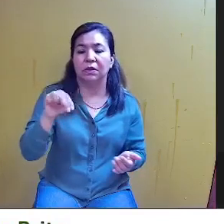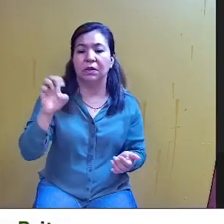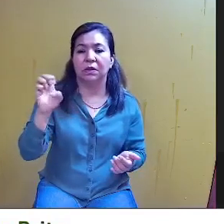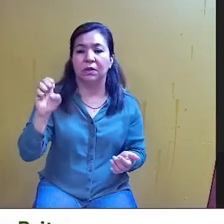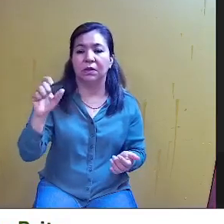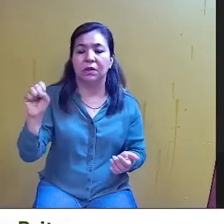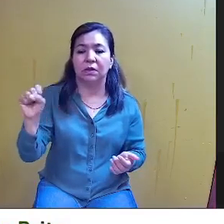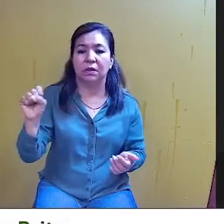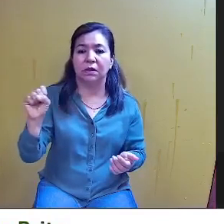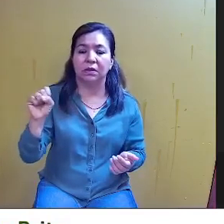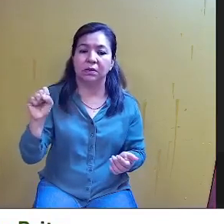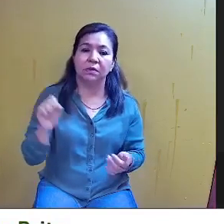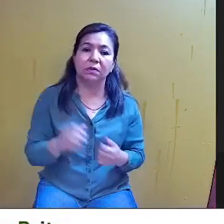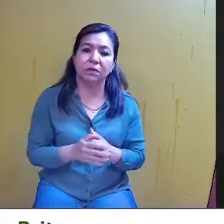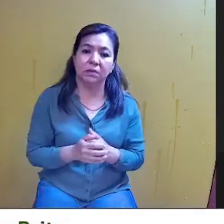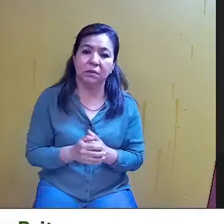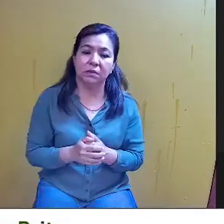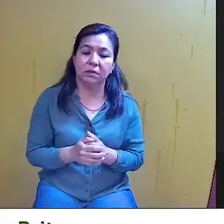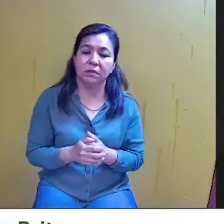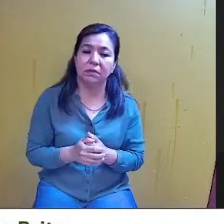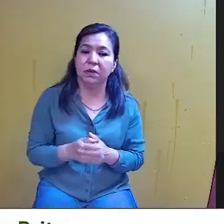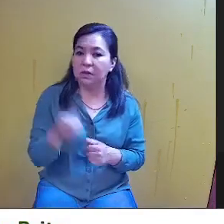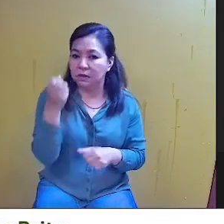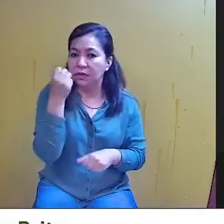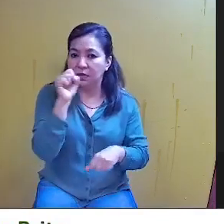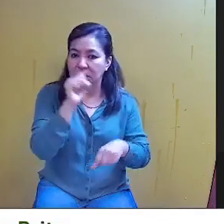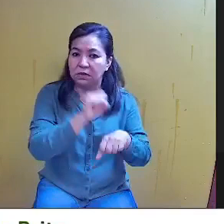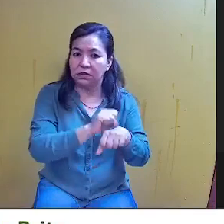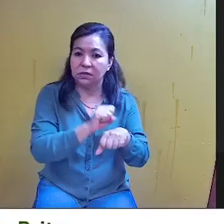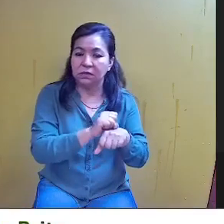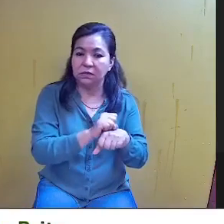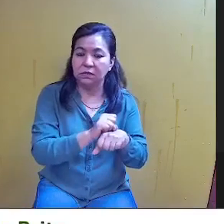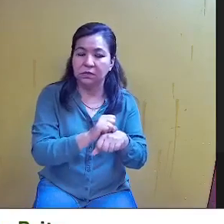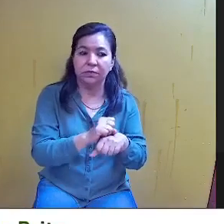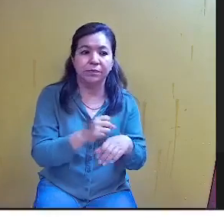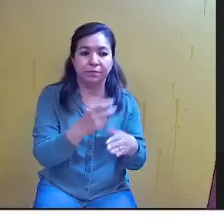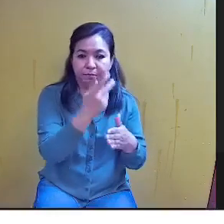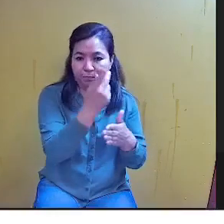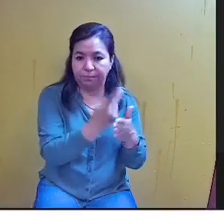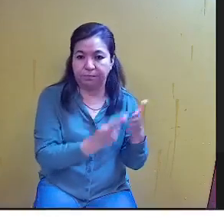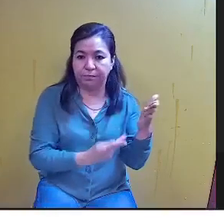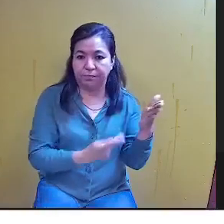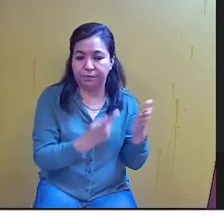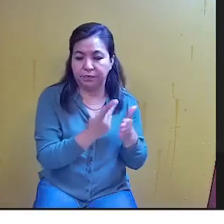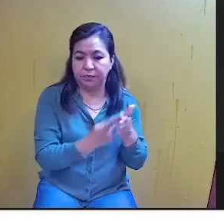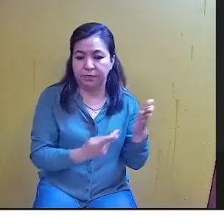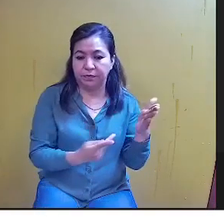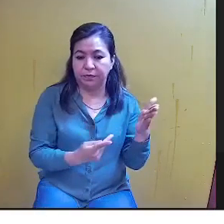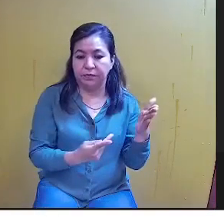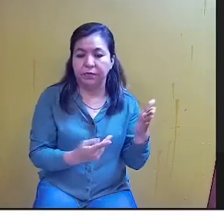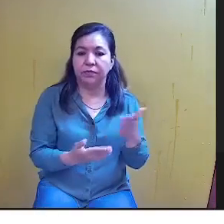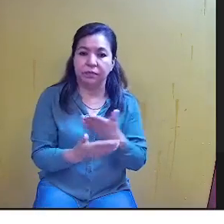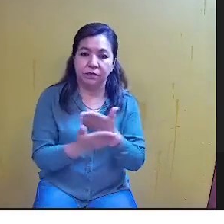al secretario general de acuerdos nos apoye con la cuenta del mismo y puntos resolutivos.